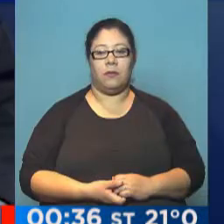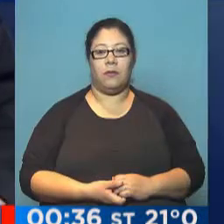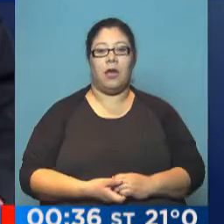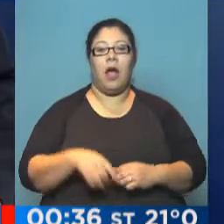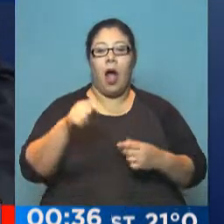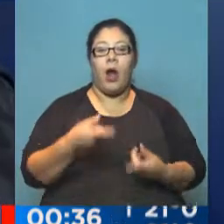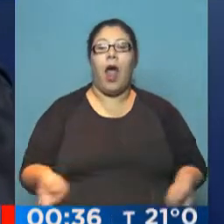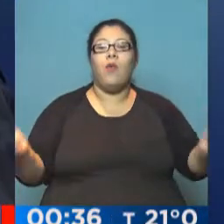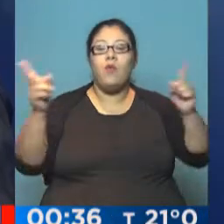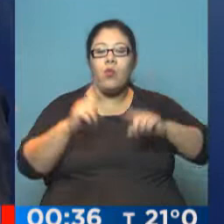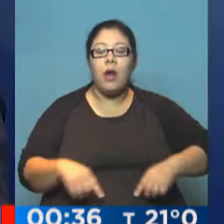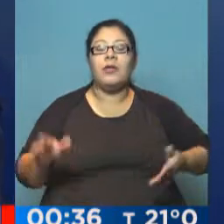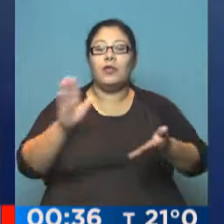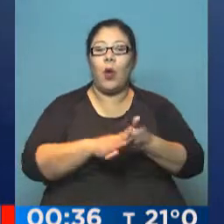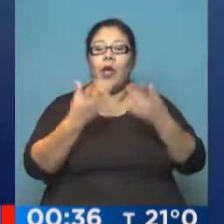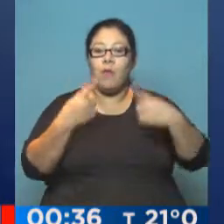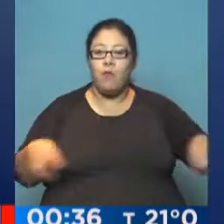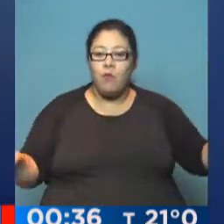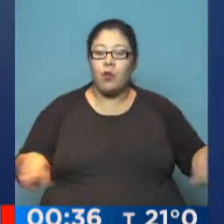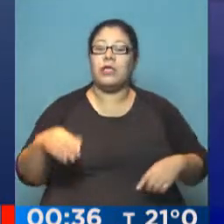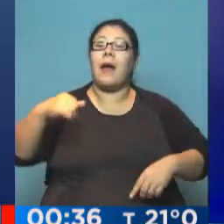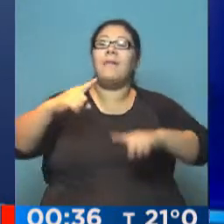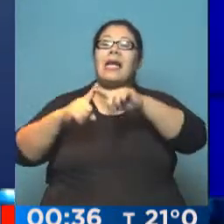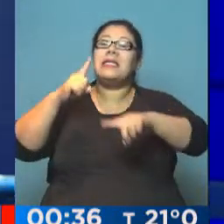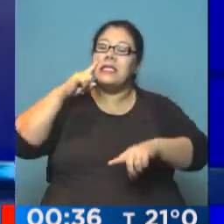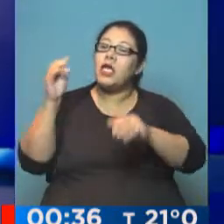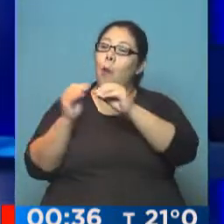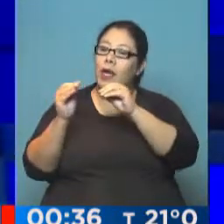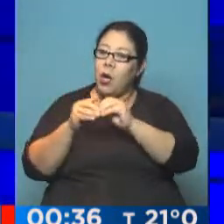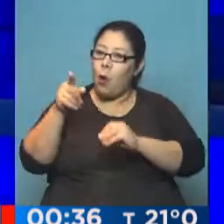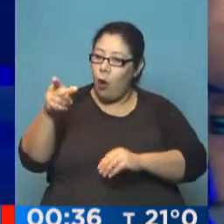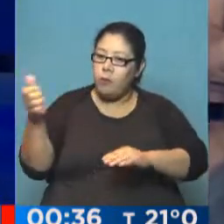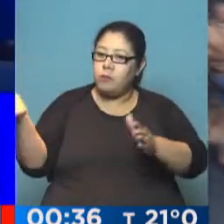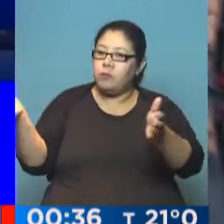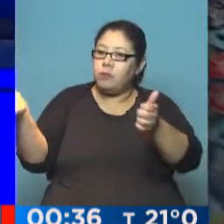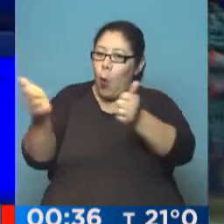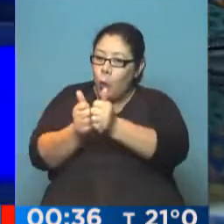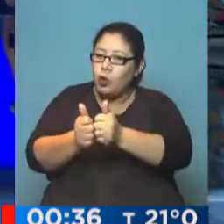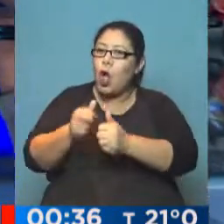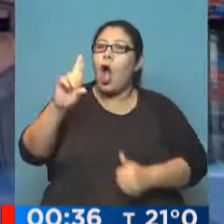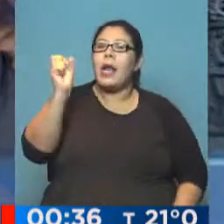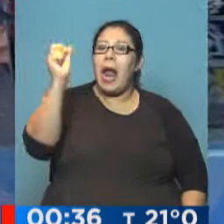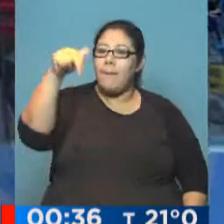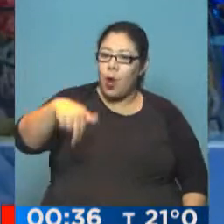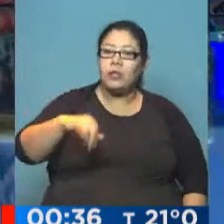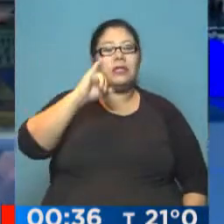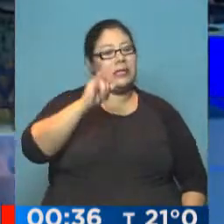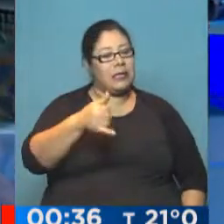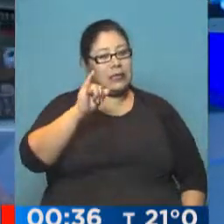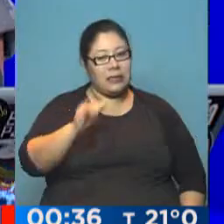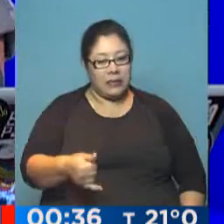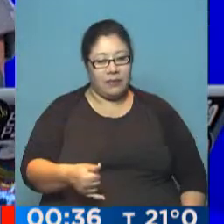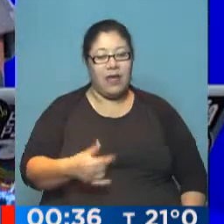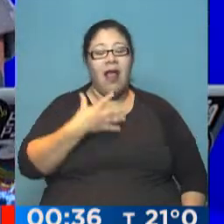Volvemos a la agenda musical. Maxi, bueno, estuviste con el Ramón, el que queda. El que queda, con Don Ramón. No, la